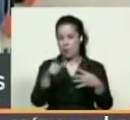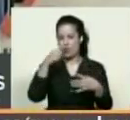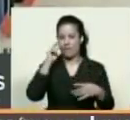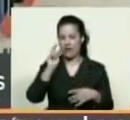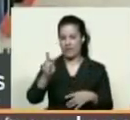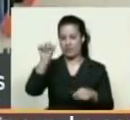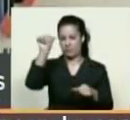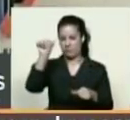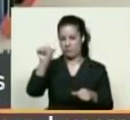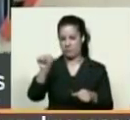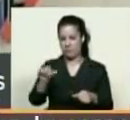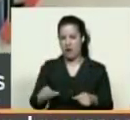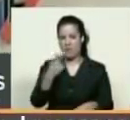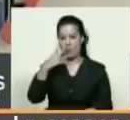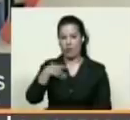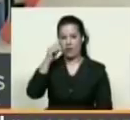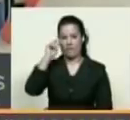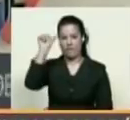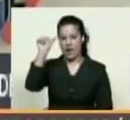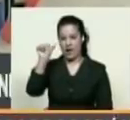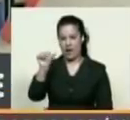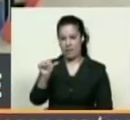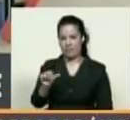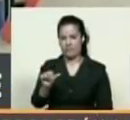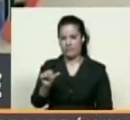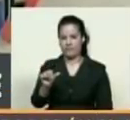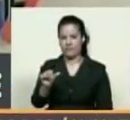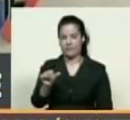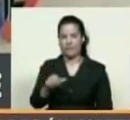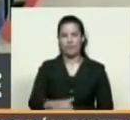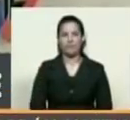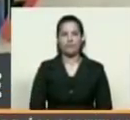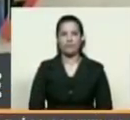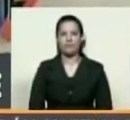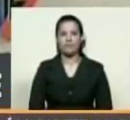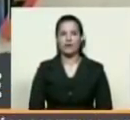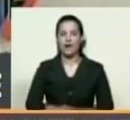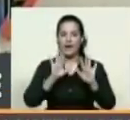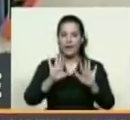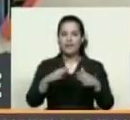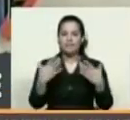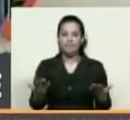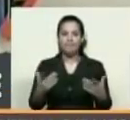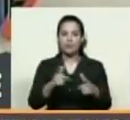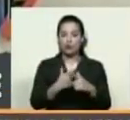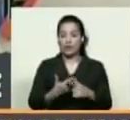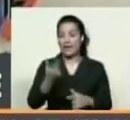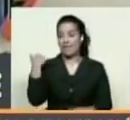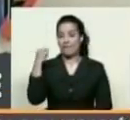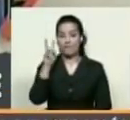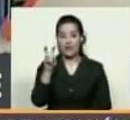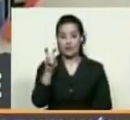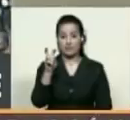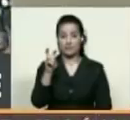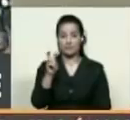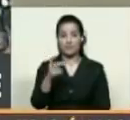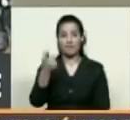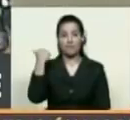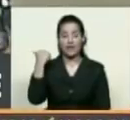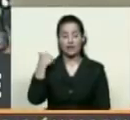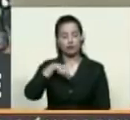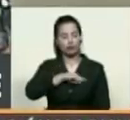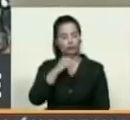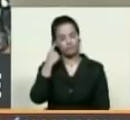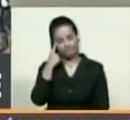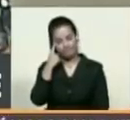van a experimentar y van a ver ustedes allá abajo. Es por esto que nosotros el viernes pasado recordamos